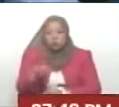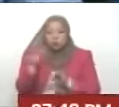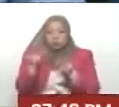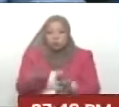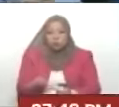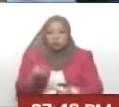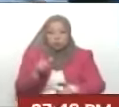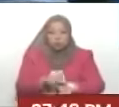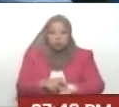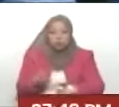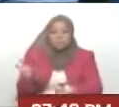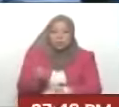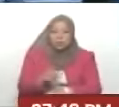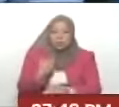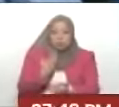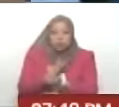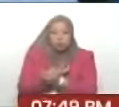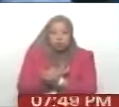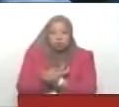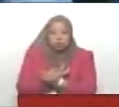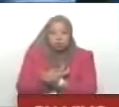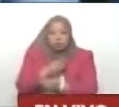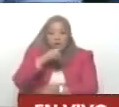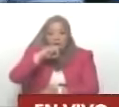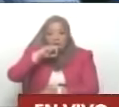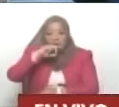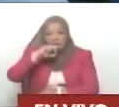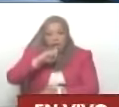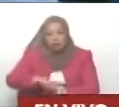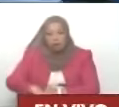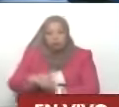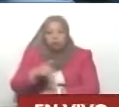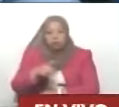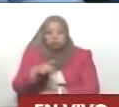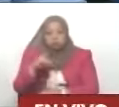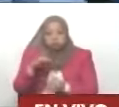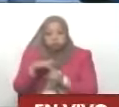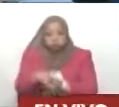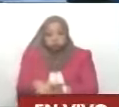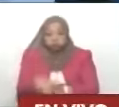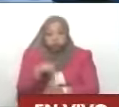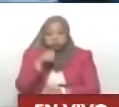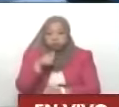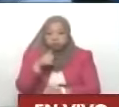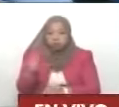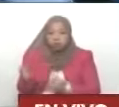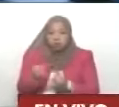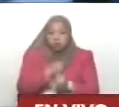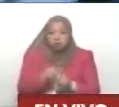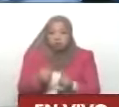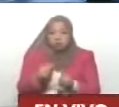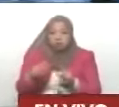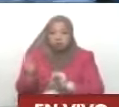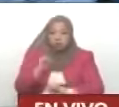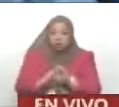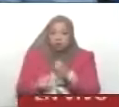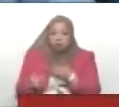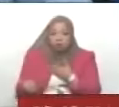un tiempo envenenar con odio, con fascismo, con venganza, con